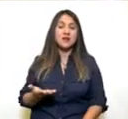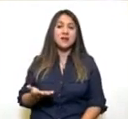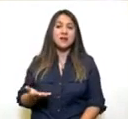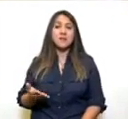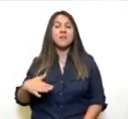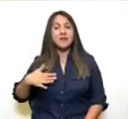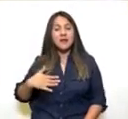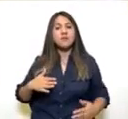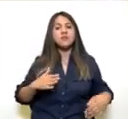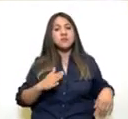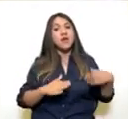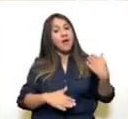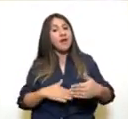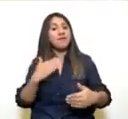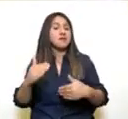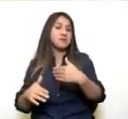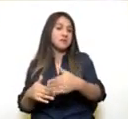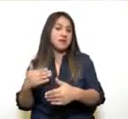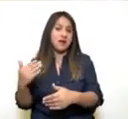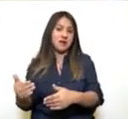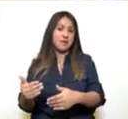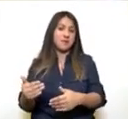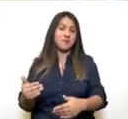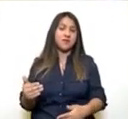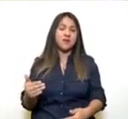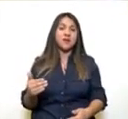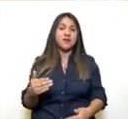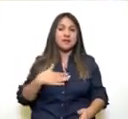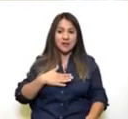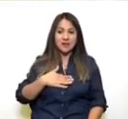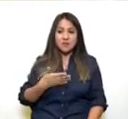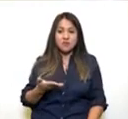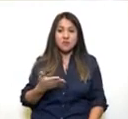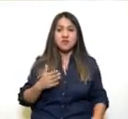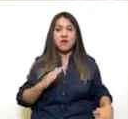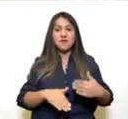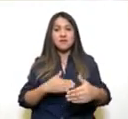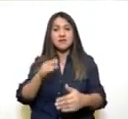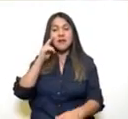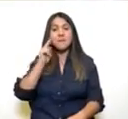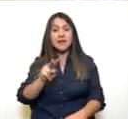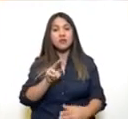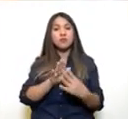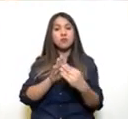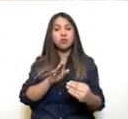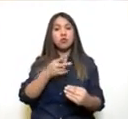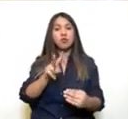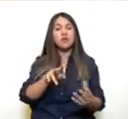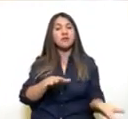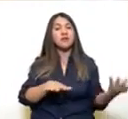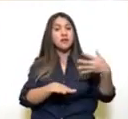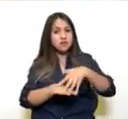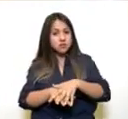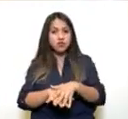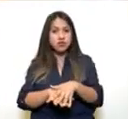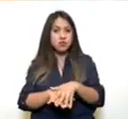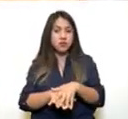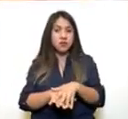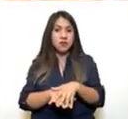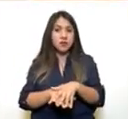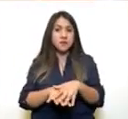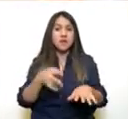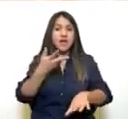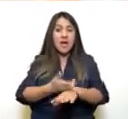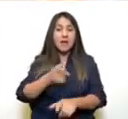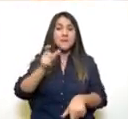de avanzar y idea va a avanzar también mirando los modelos de integración hay